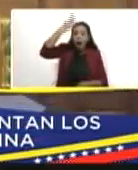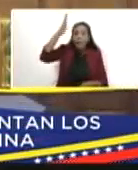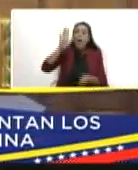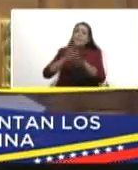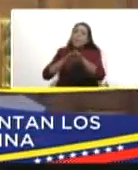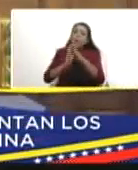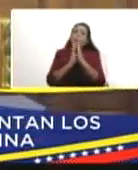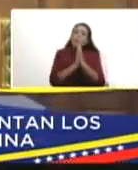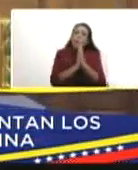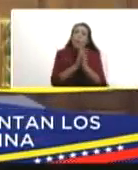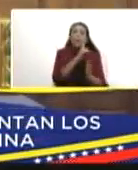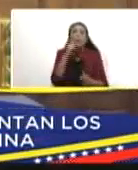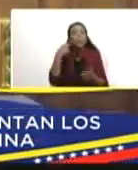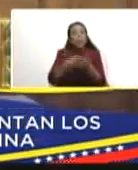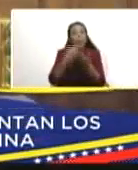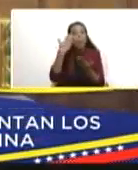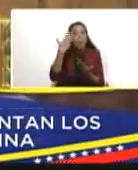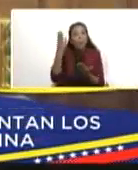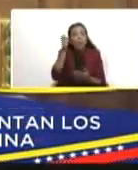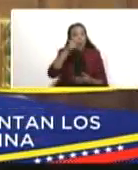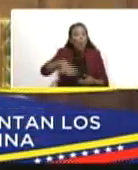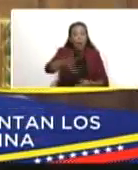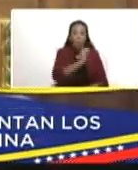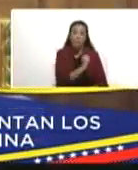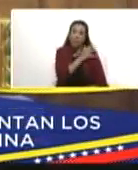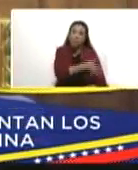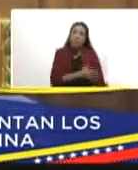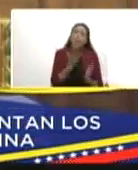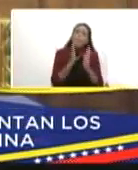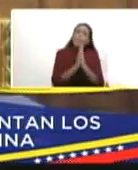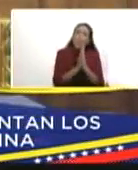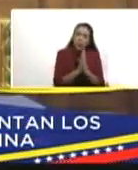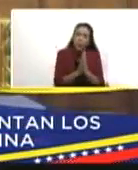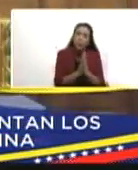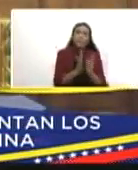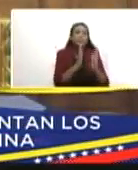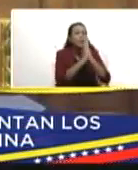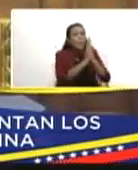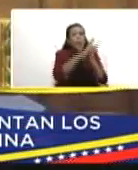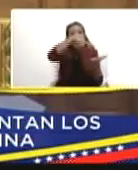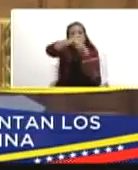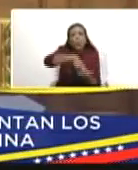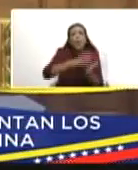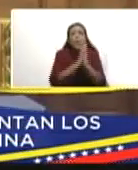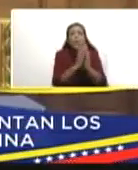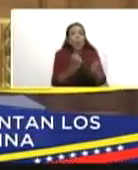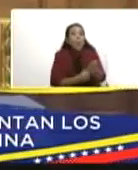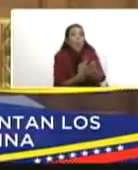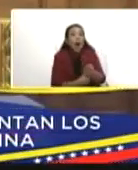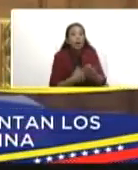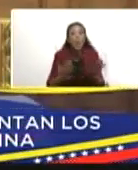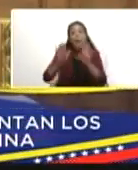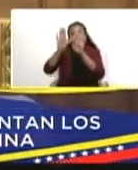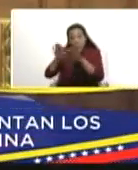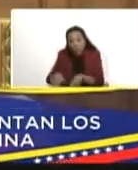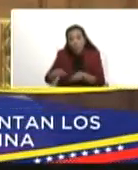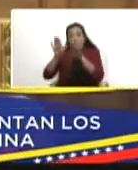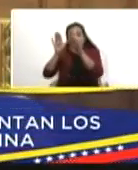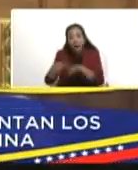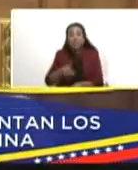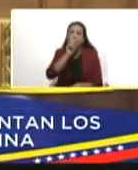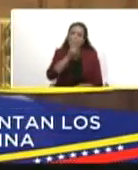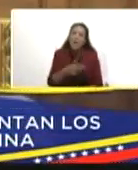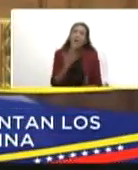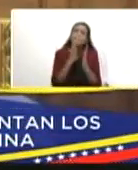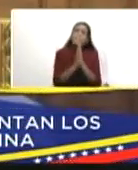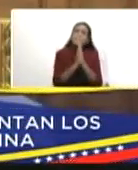pido En nombre del pueblo palestino se lo pido en nombre de nuestros hermanos musulmanes se